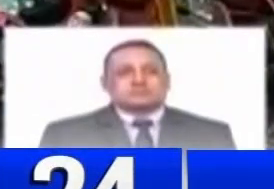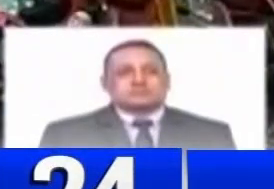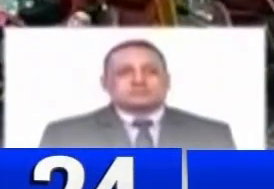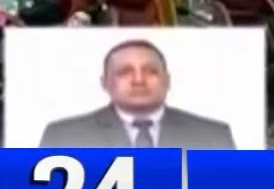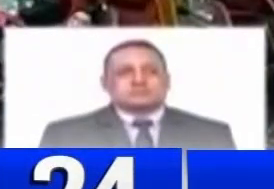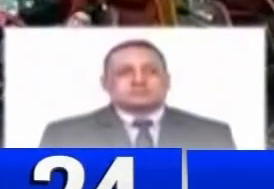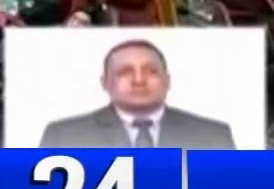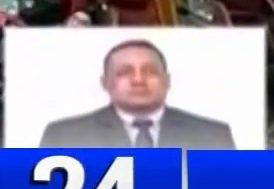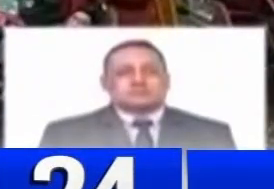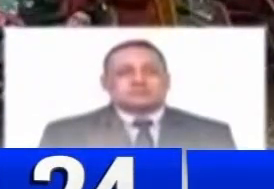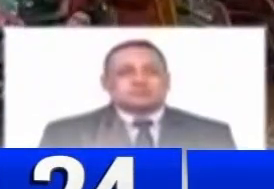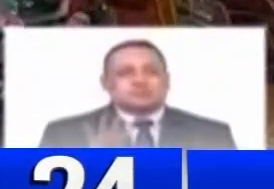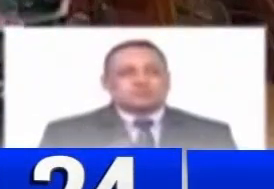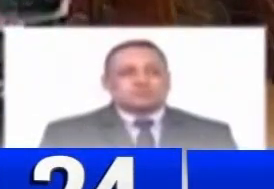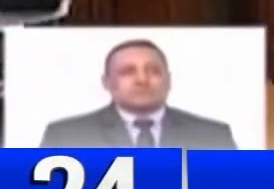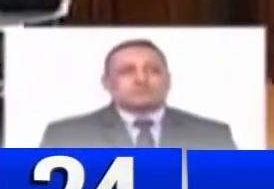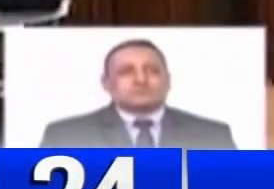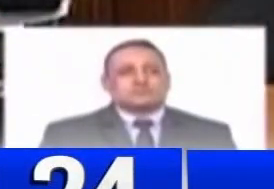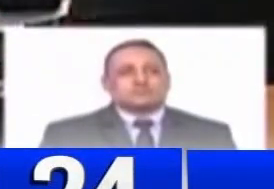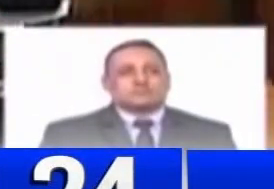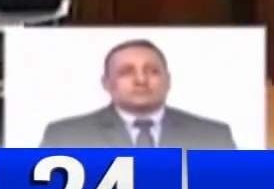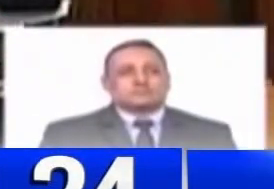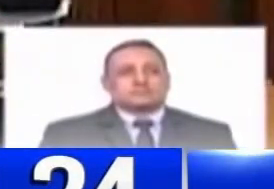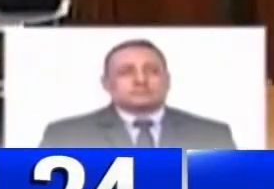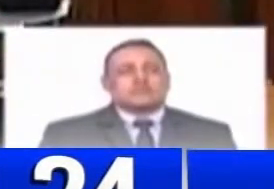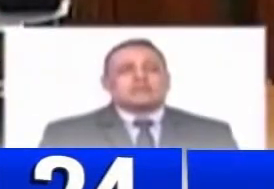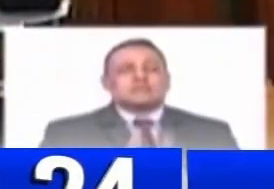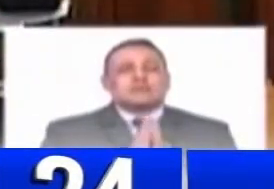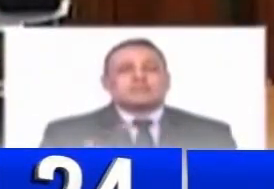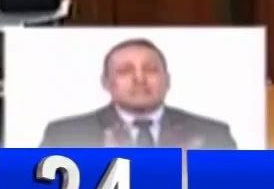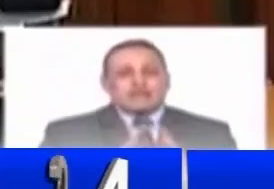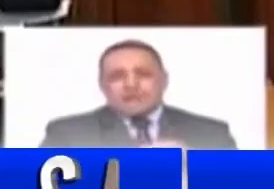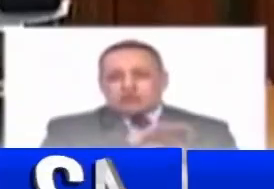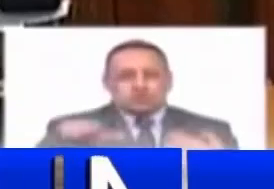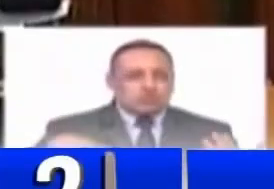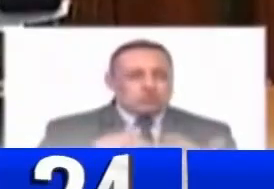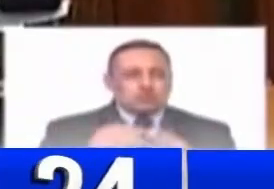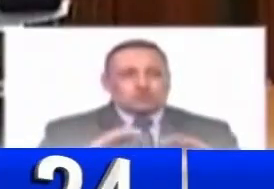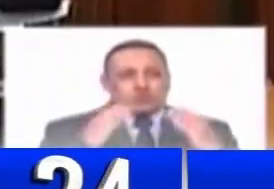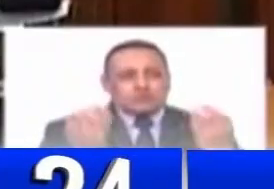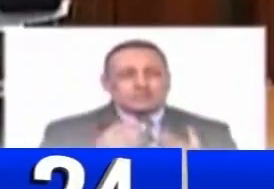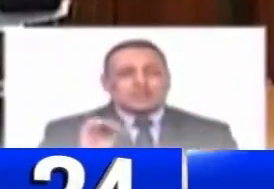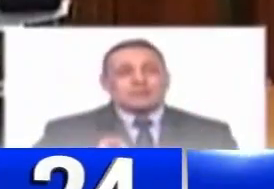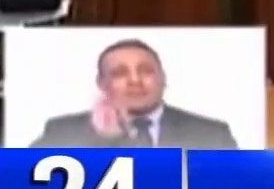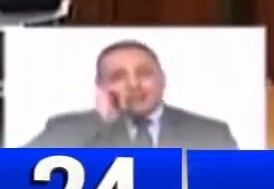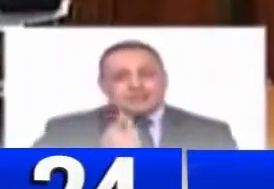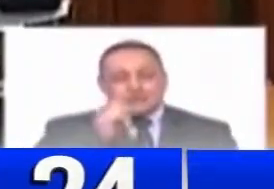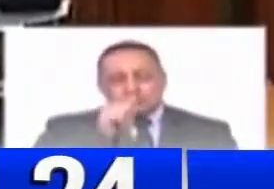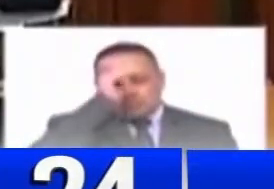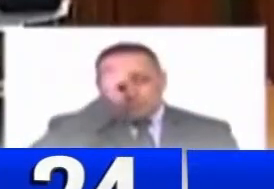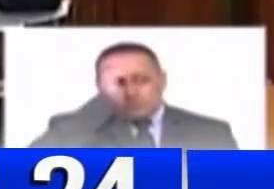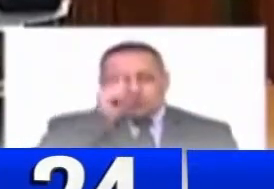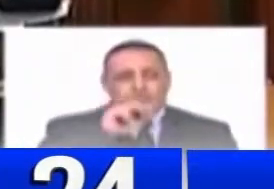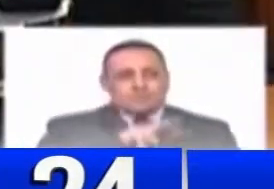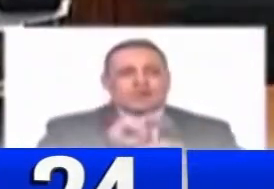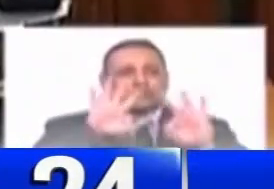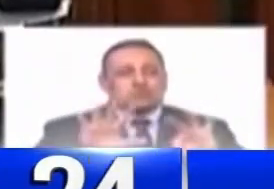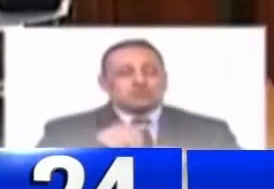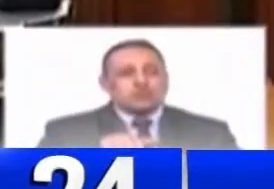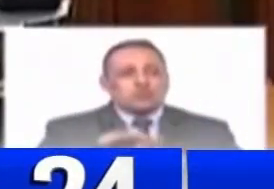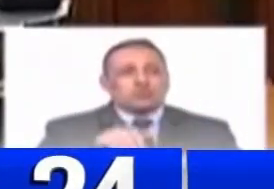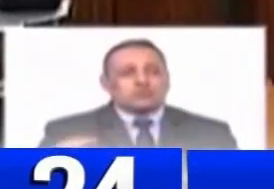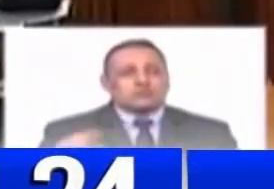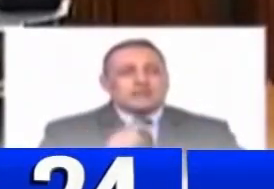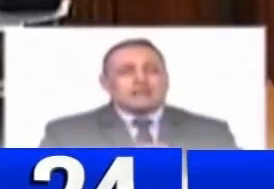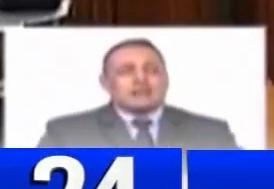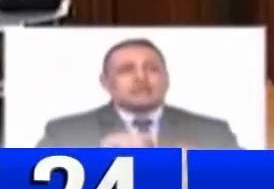de diciembre del presente año. Se cita a los señores congresistas para mañana, domingo 28 de julio, a